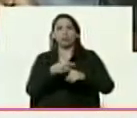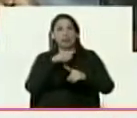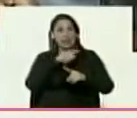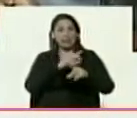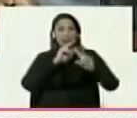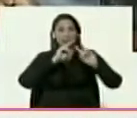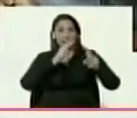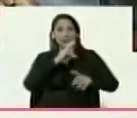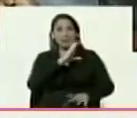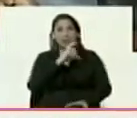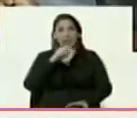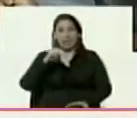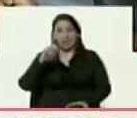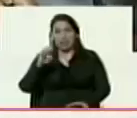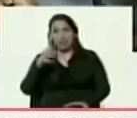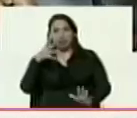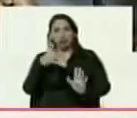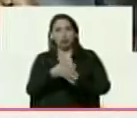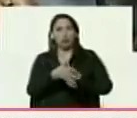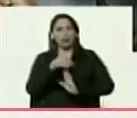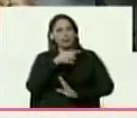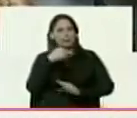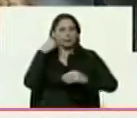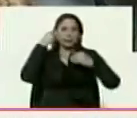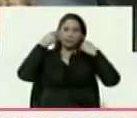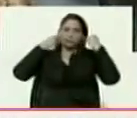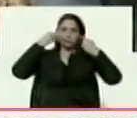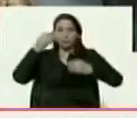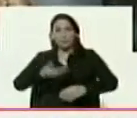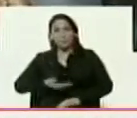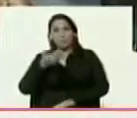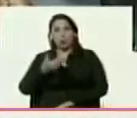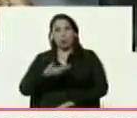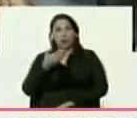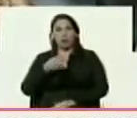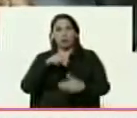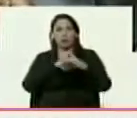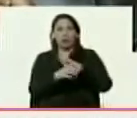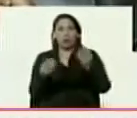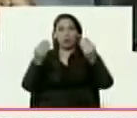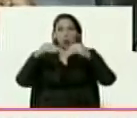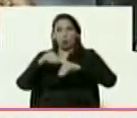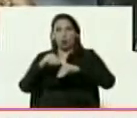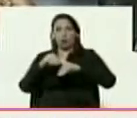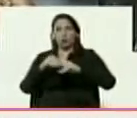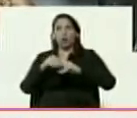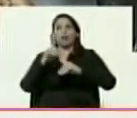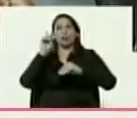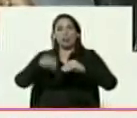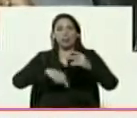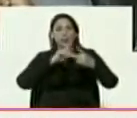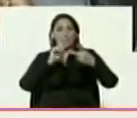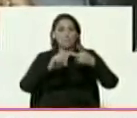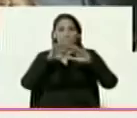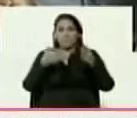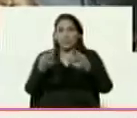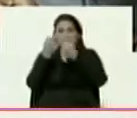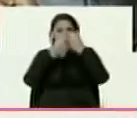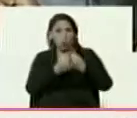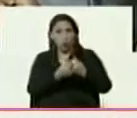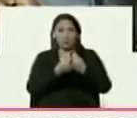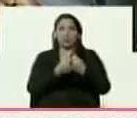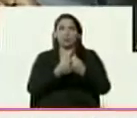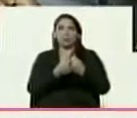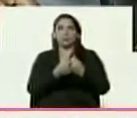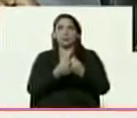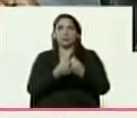materia, que es una expectativa importante dentro de los acuerdos parciales. Tenemos la mesa económica, tenemos